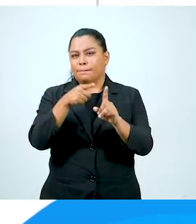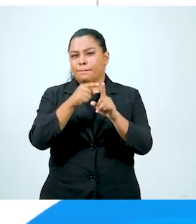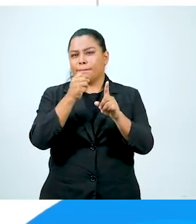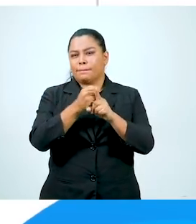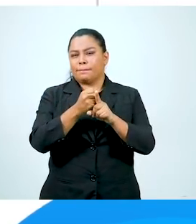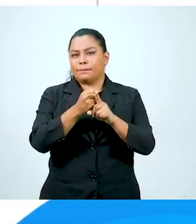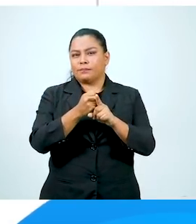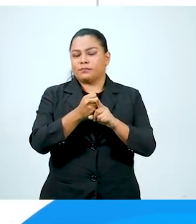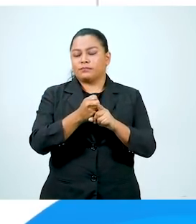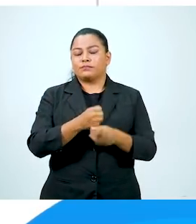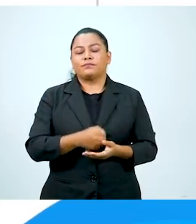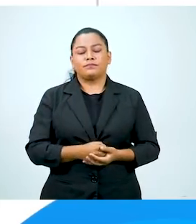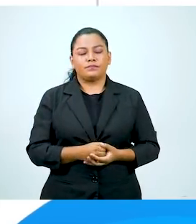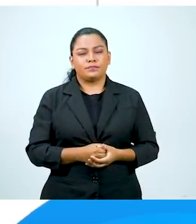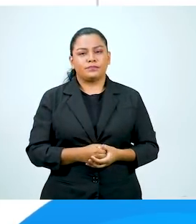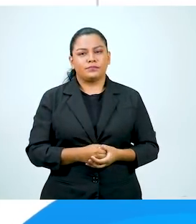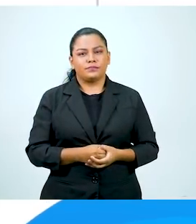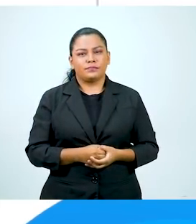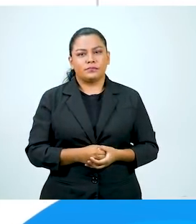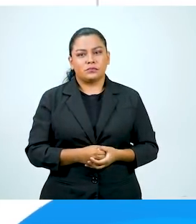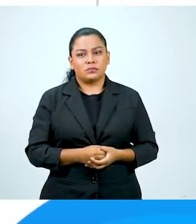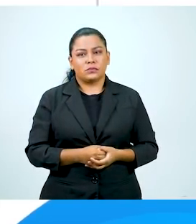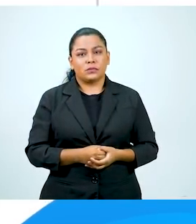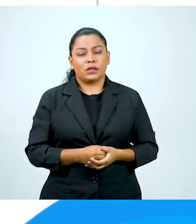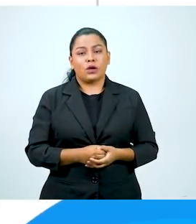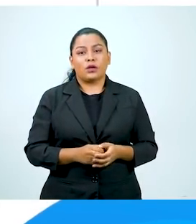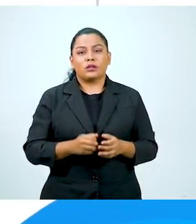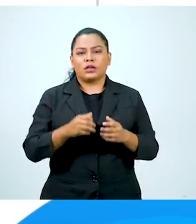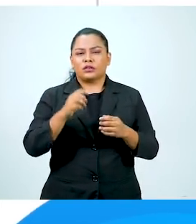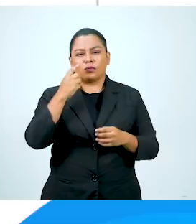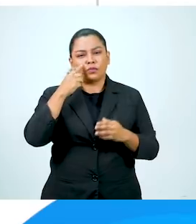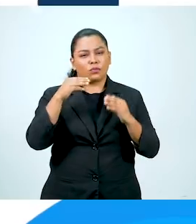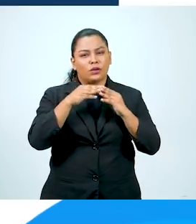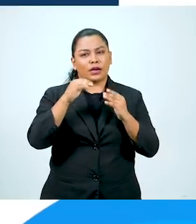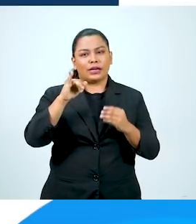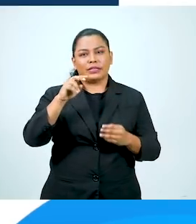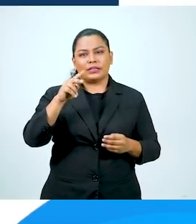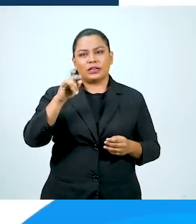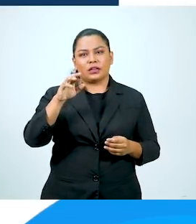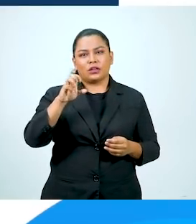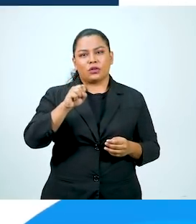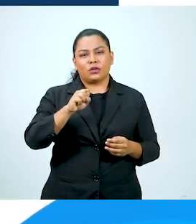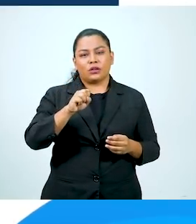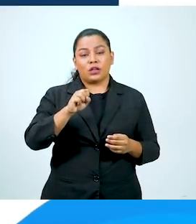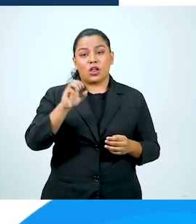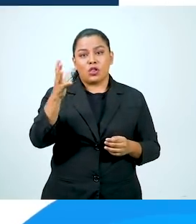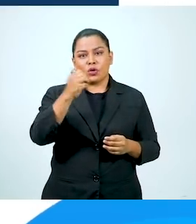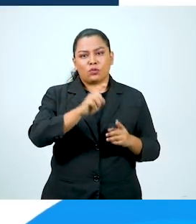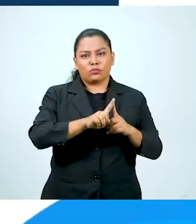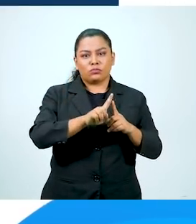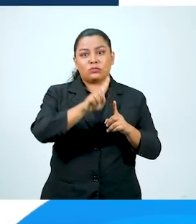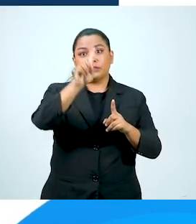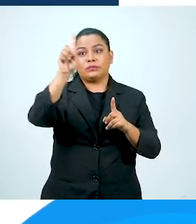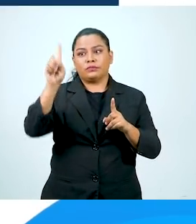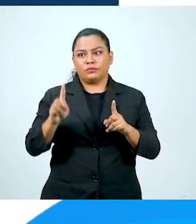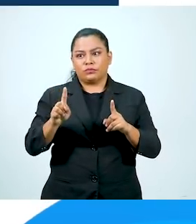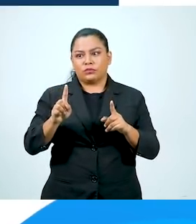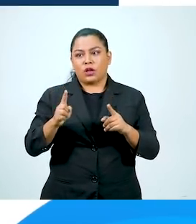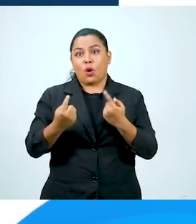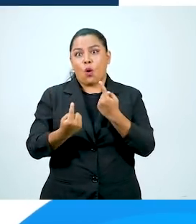de estos indicadores priorizados. Al lado de los indicadores de logro, encontrarán la lista de